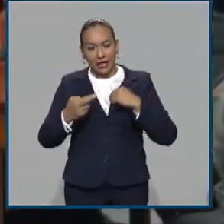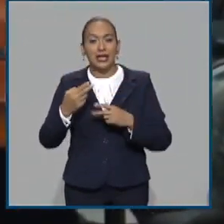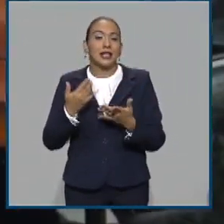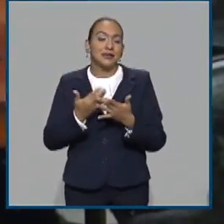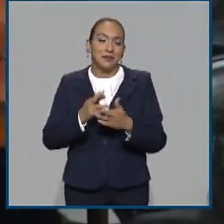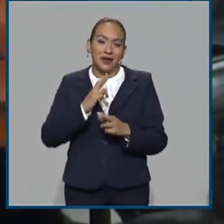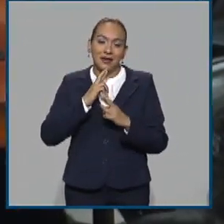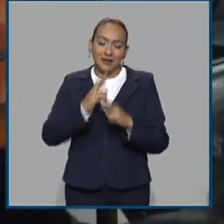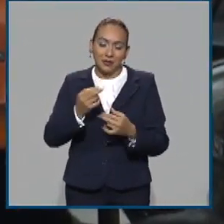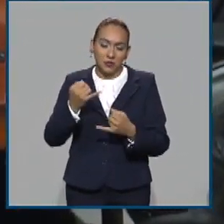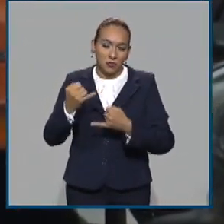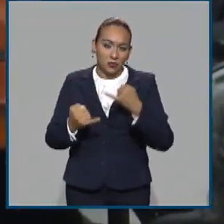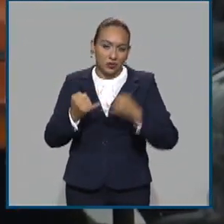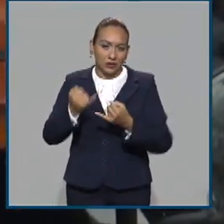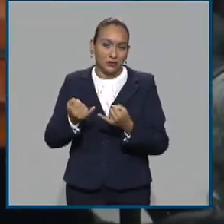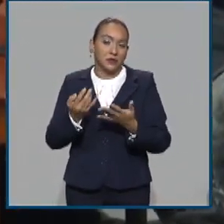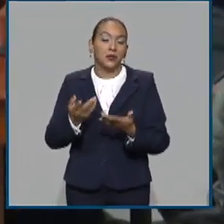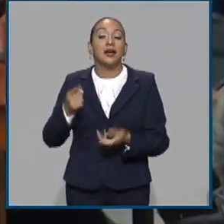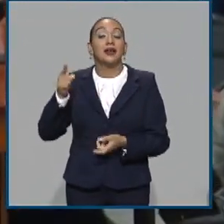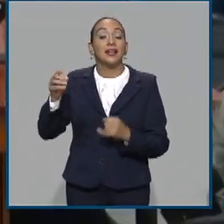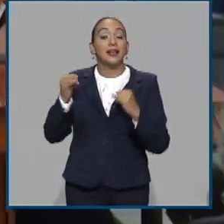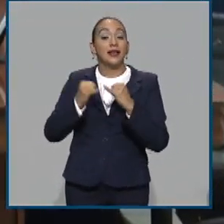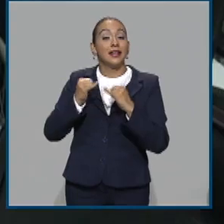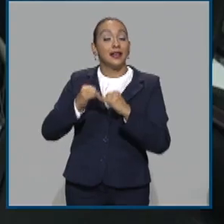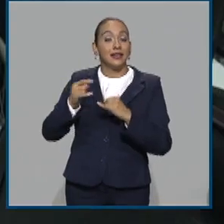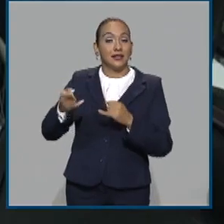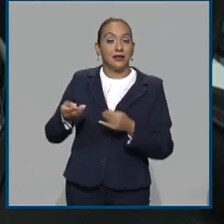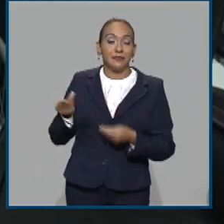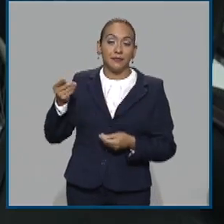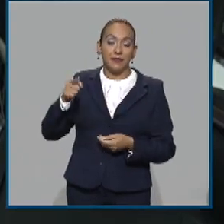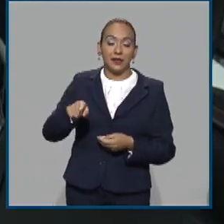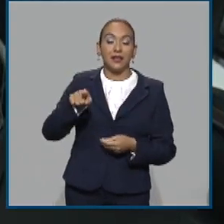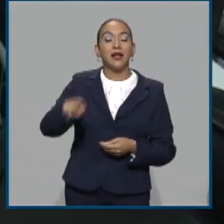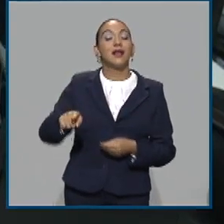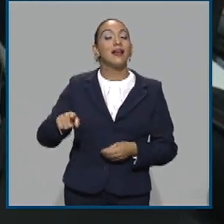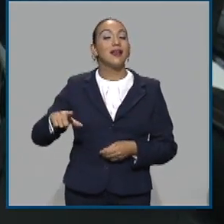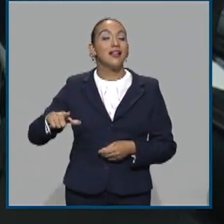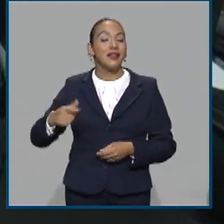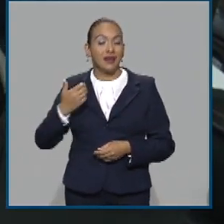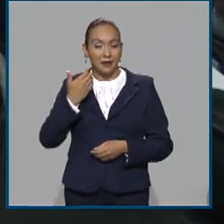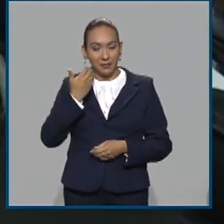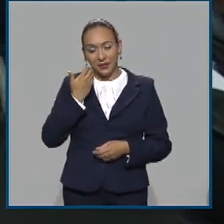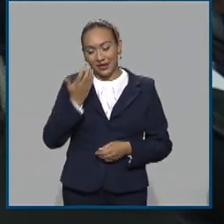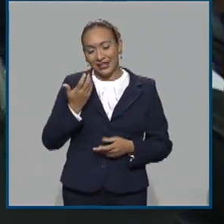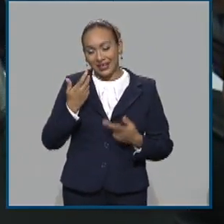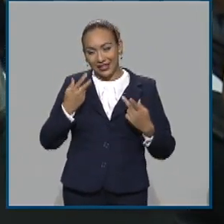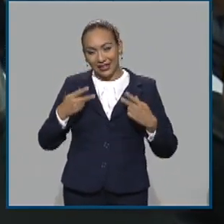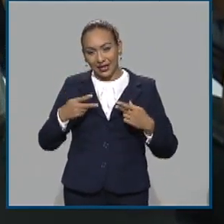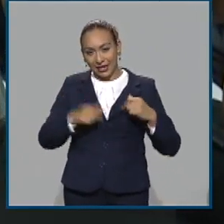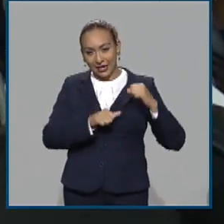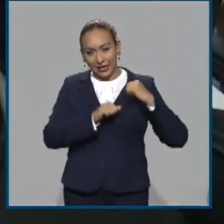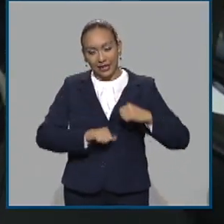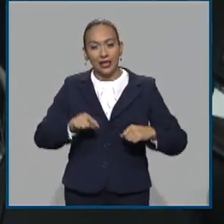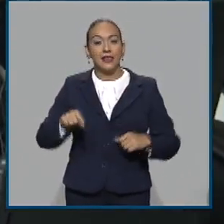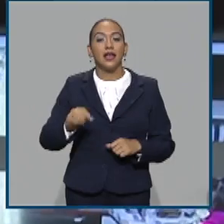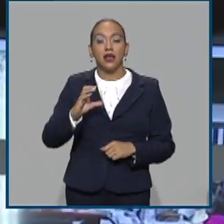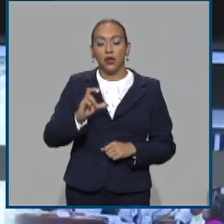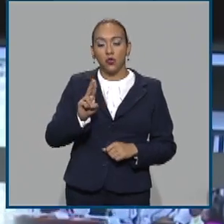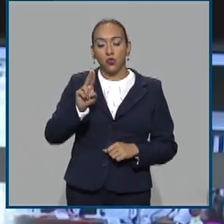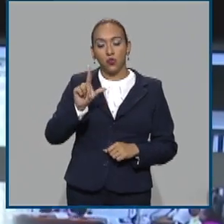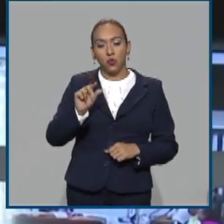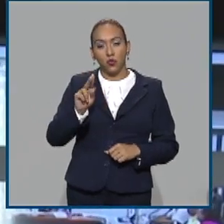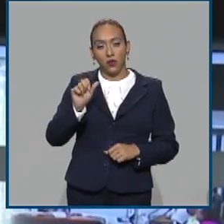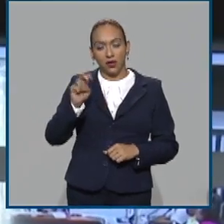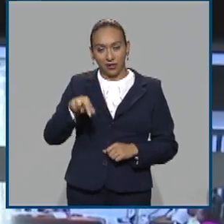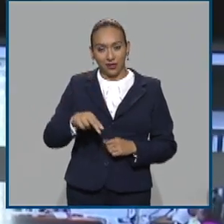cautelares impuestas por el Instituto Electoral del Estado al candidato independiente a la presidencia municipal de Cunduacán, consistentes en